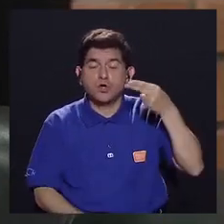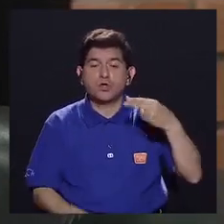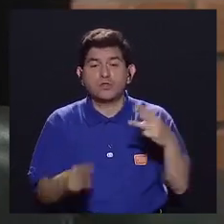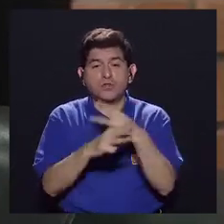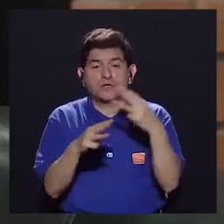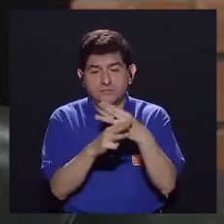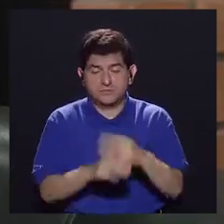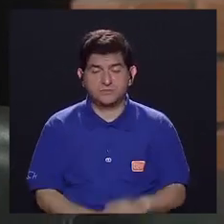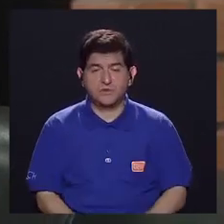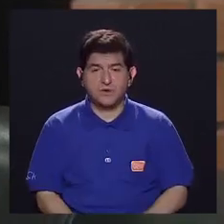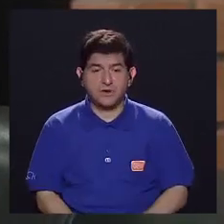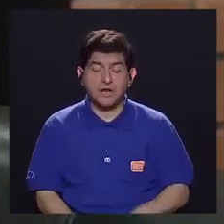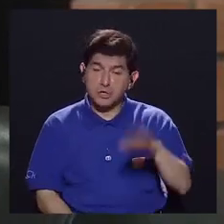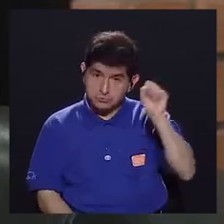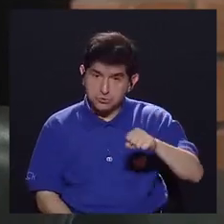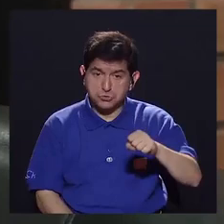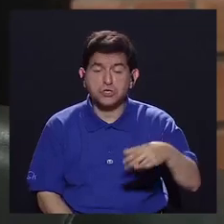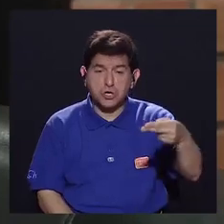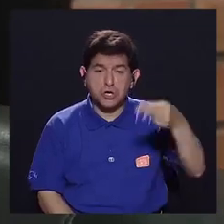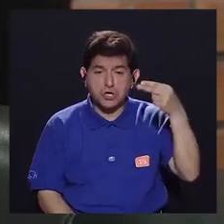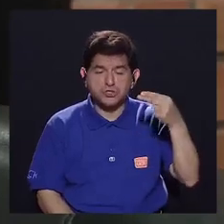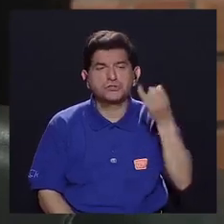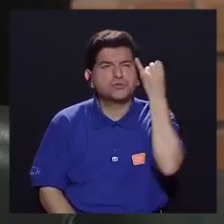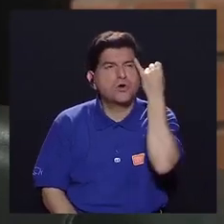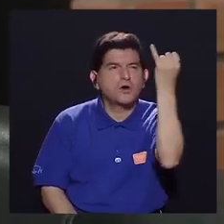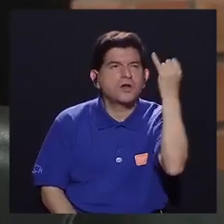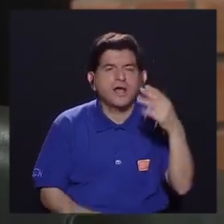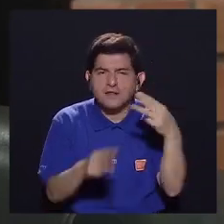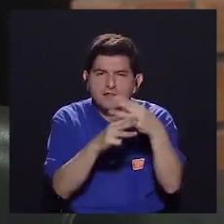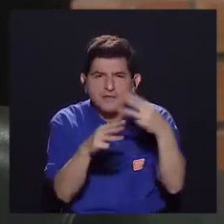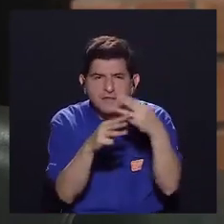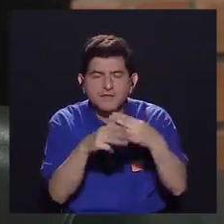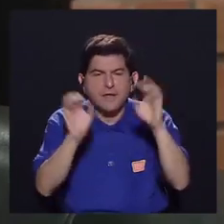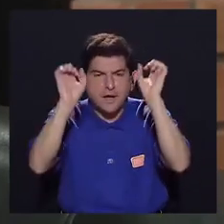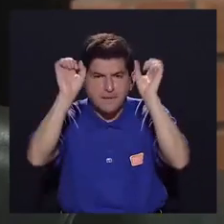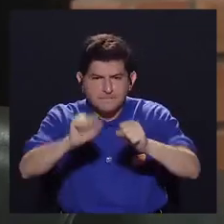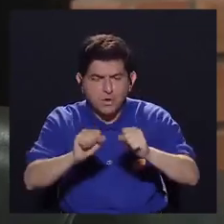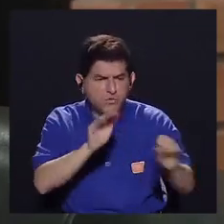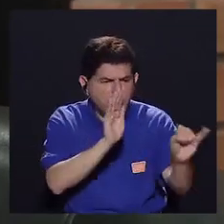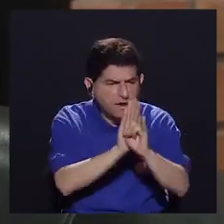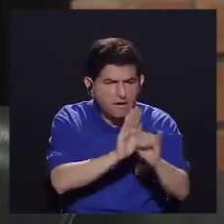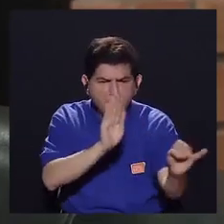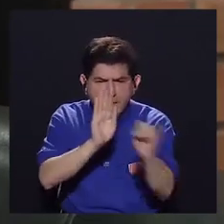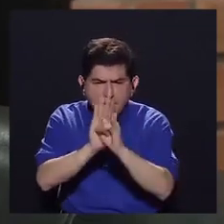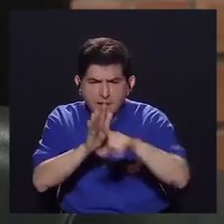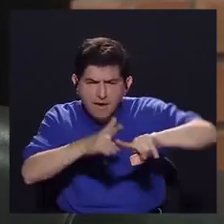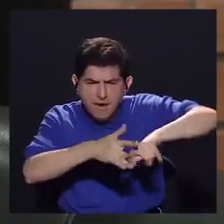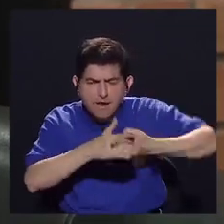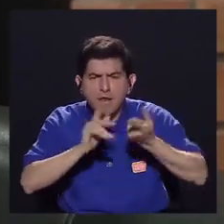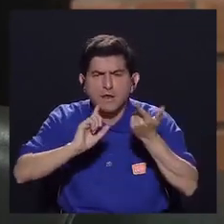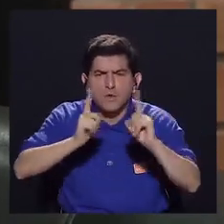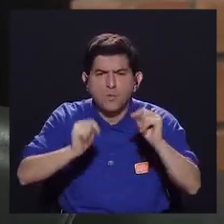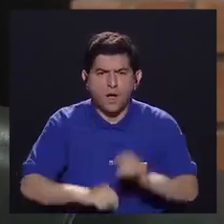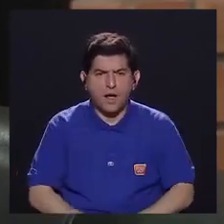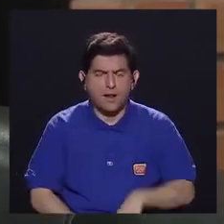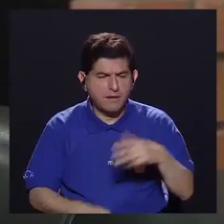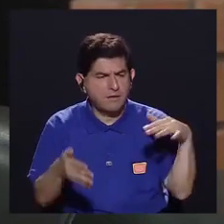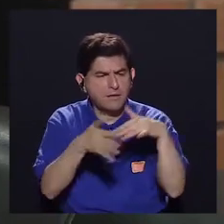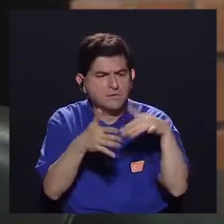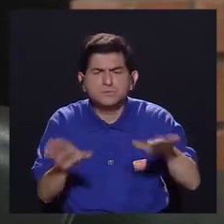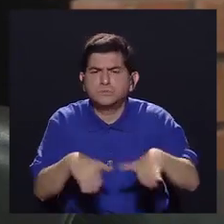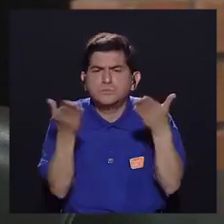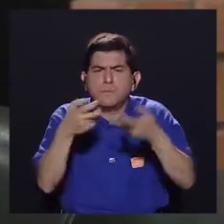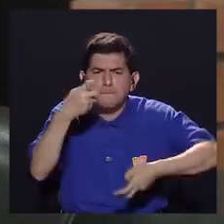sugiere el uso de la historia, la matemática, por ejemplo, recurrir a la historia de los conceptos matemáticos para que poder identificar cuál fue el